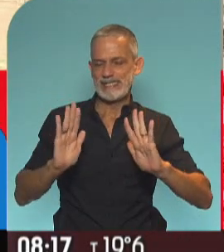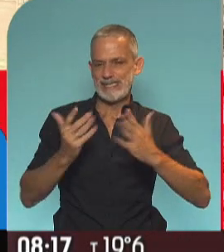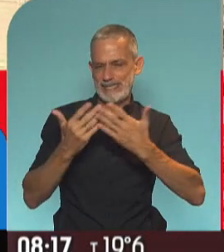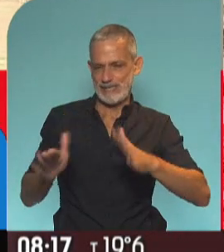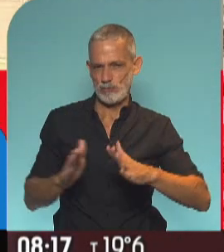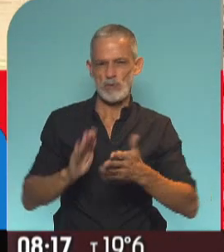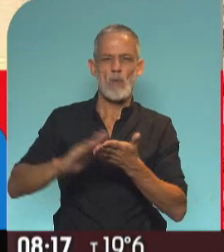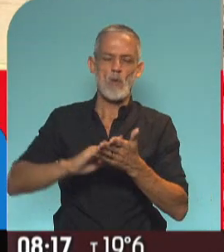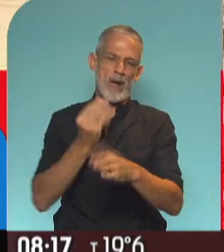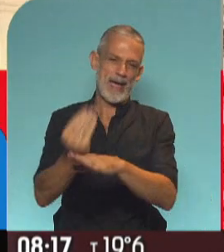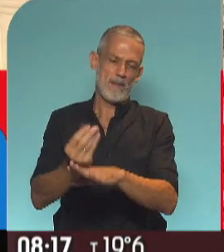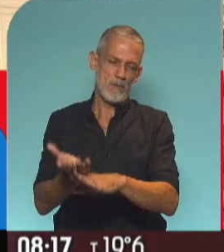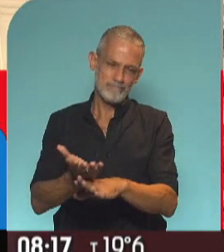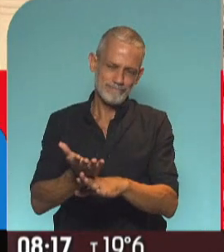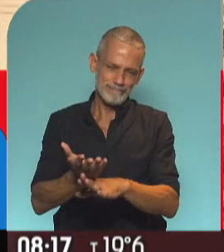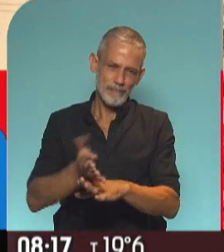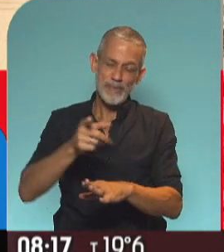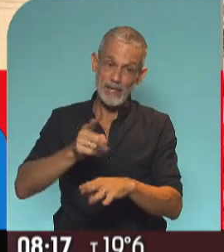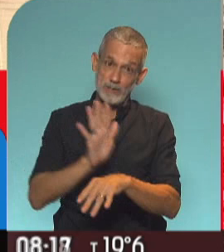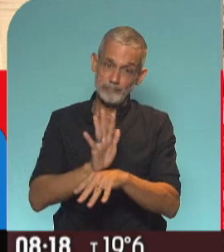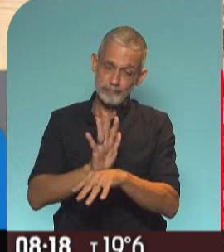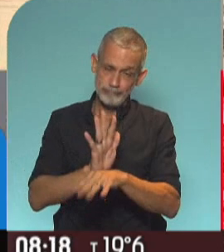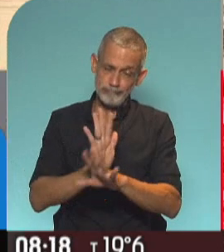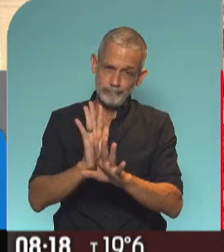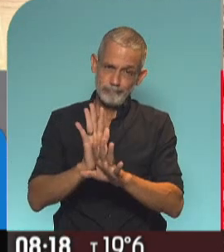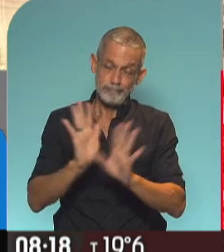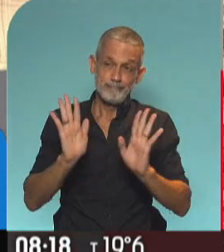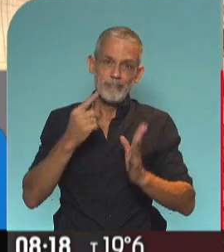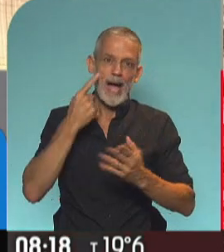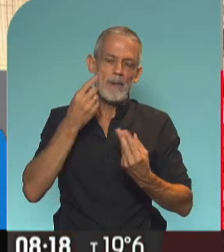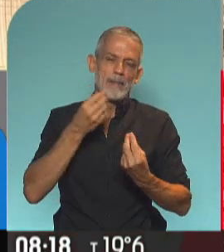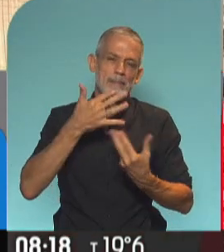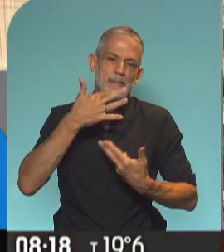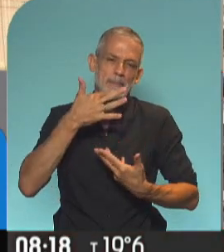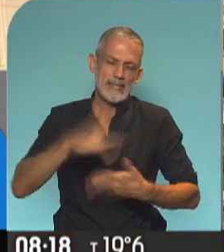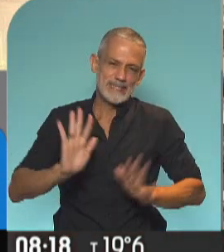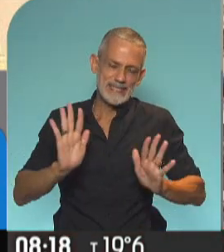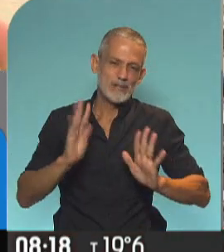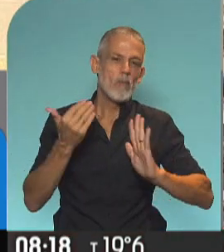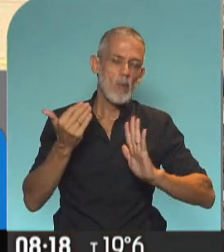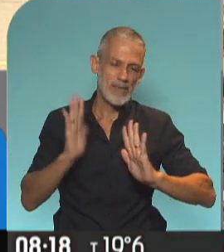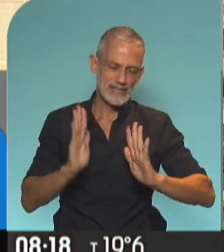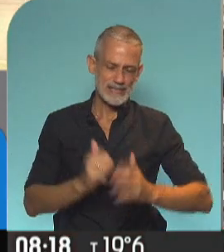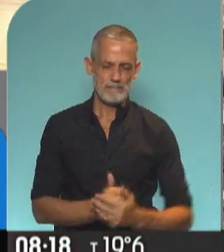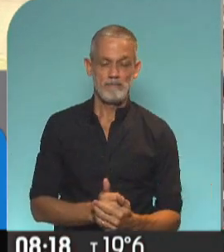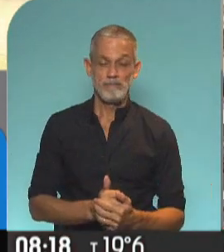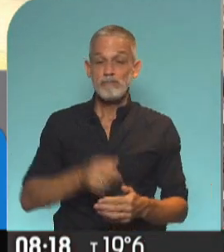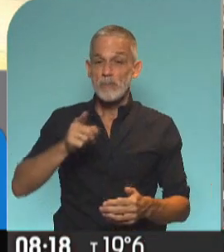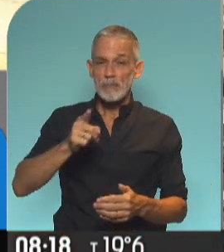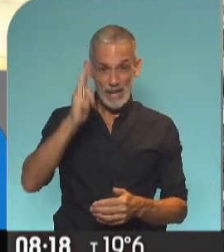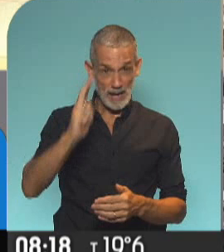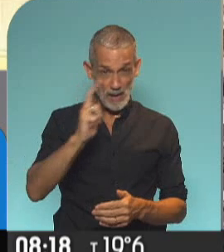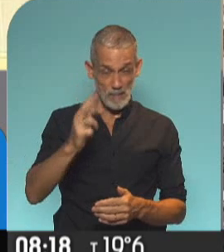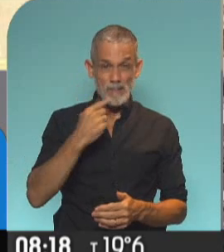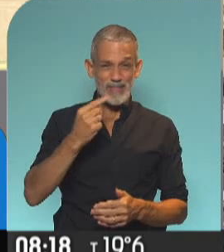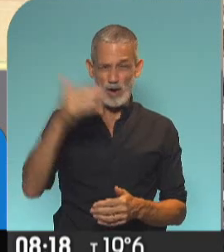Me parece que también ahí hay otro signo a entender, a comprender que puede ser. Ahora, en lo que él dijo que no